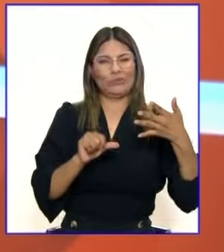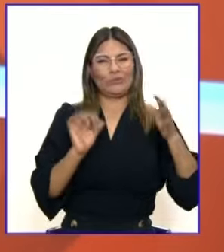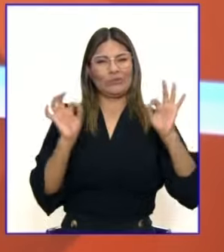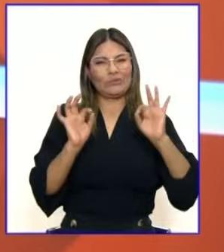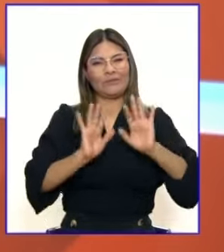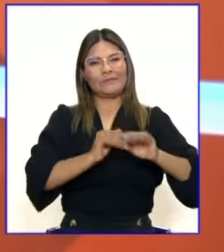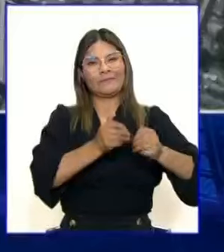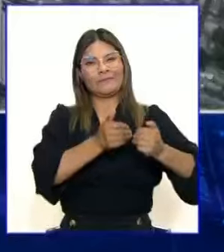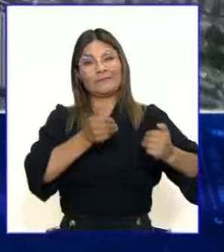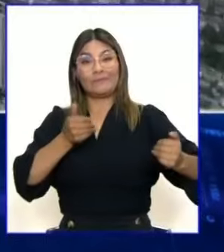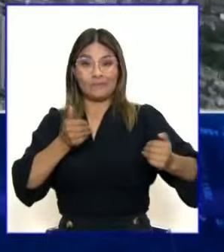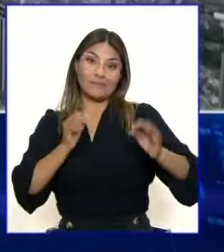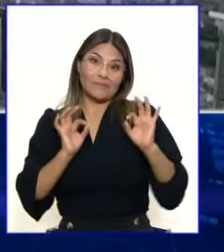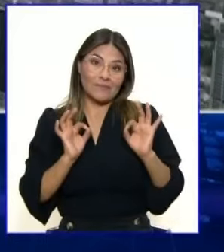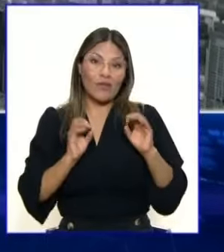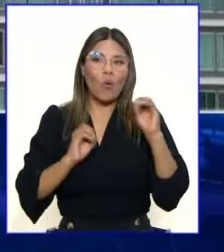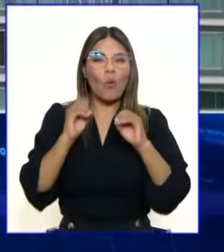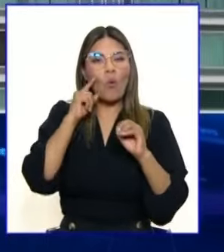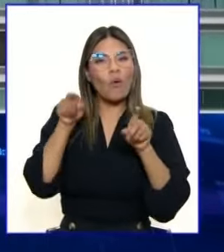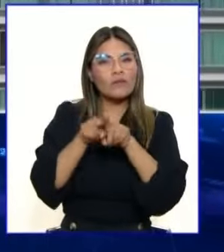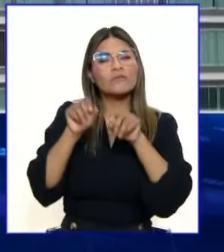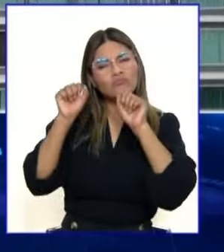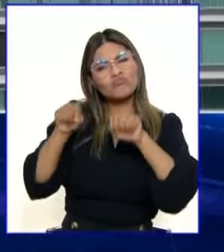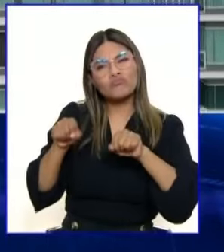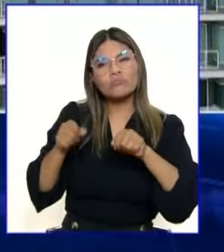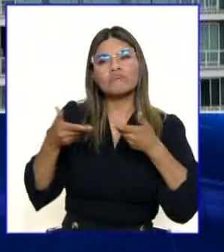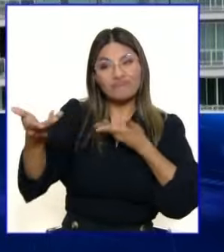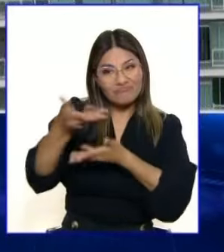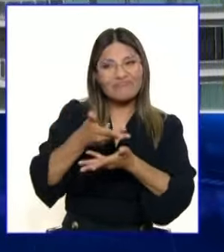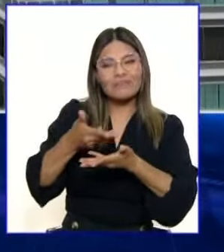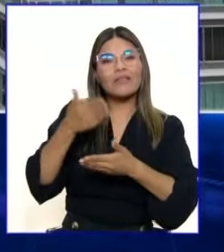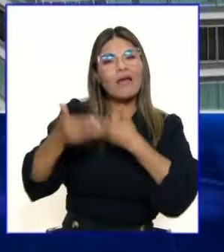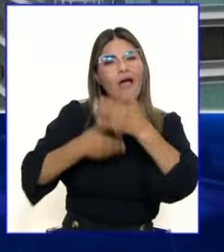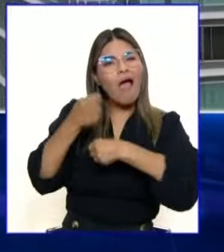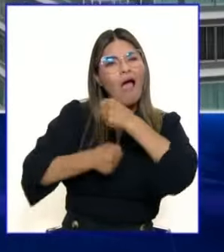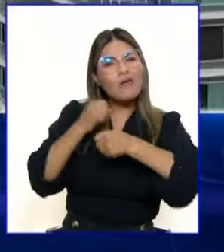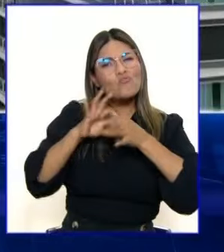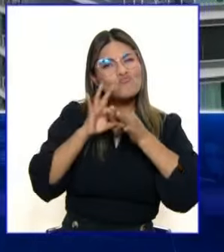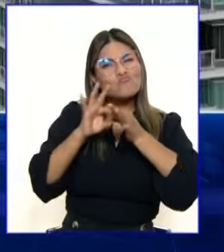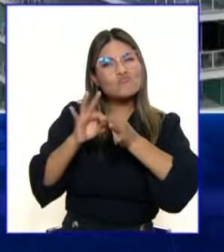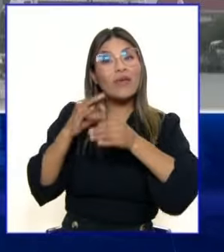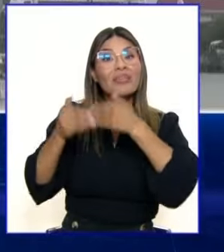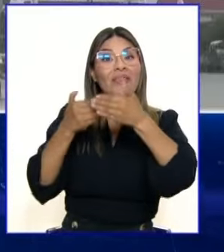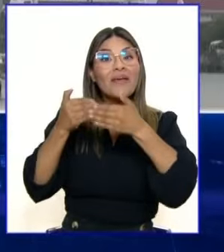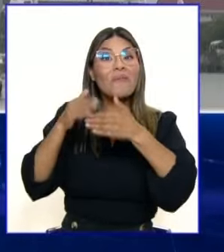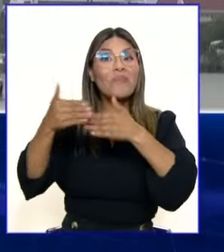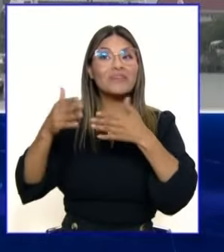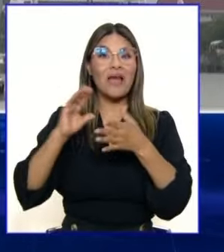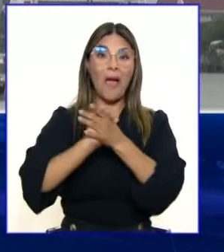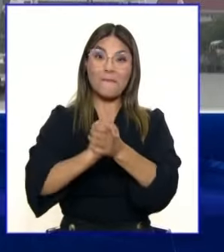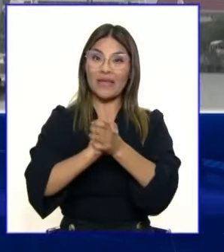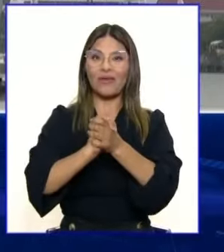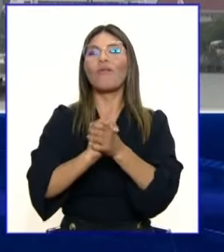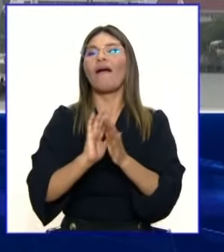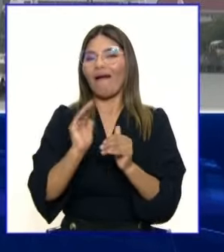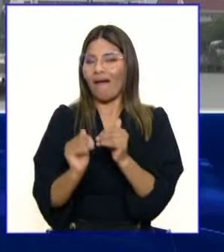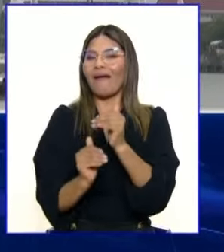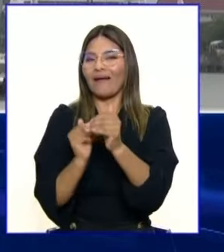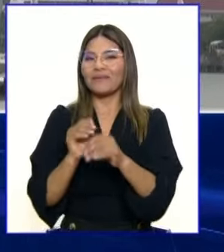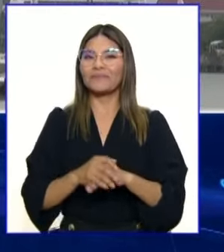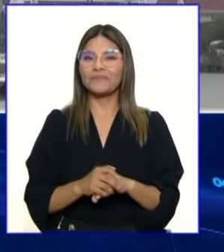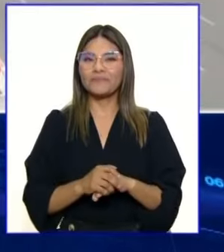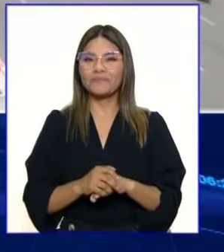conocidos o simple gente que hace negocios entre sí, al finalmente se convierte en una relación de amigos incluso, ¿no? Lograr la fidelización,